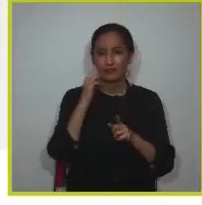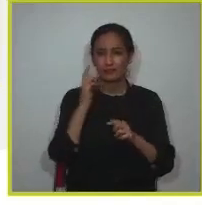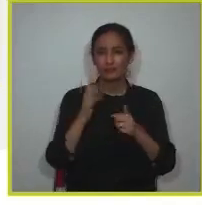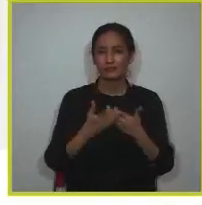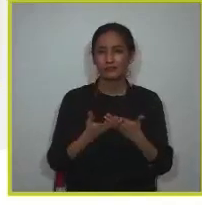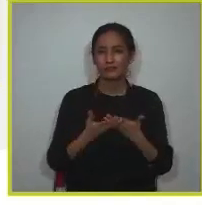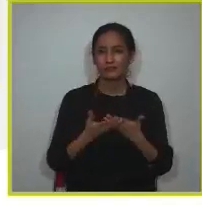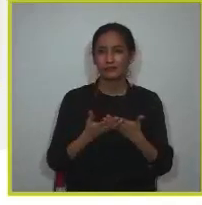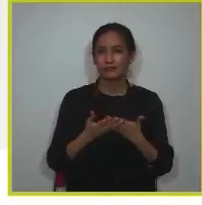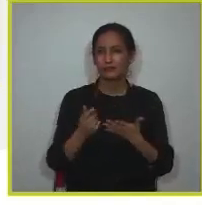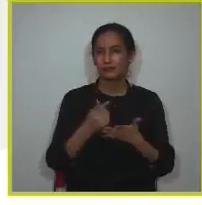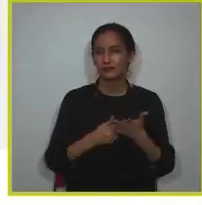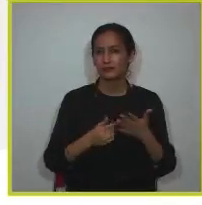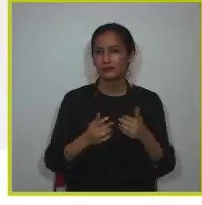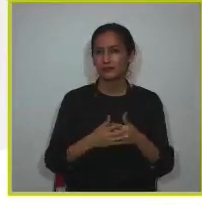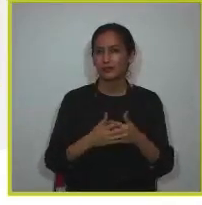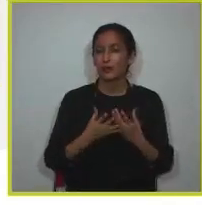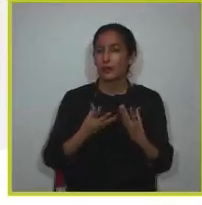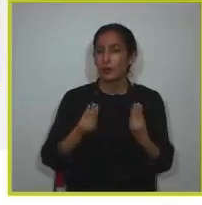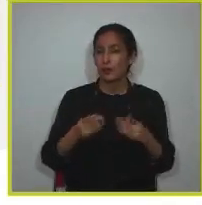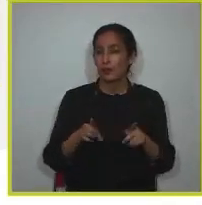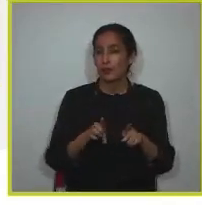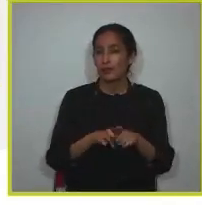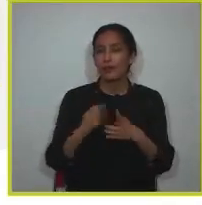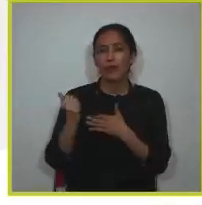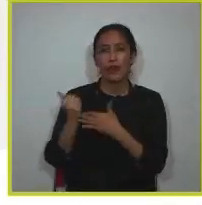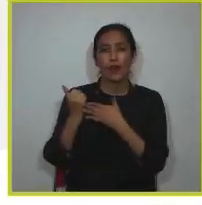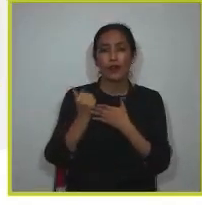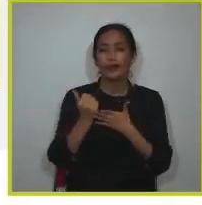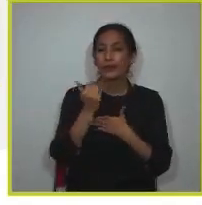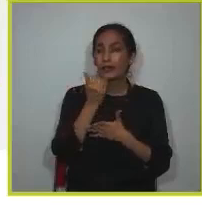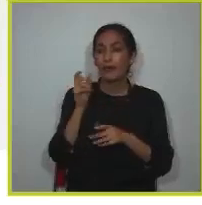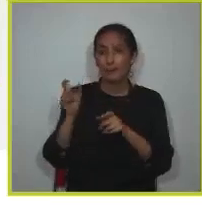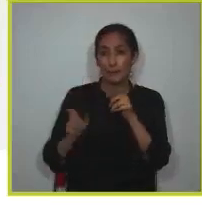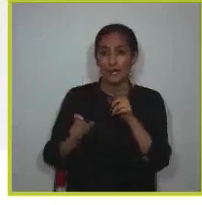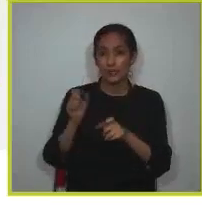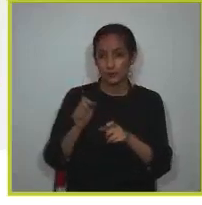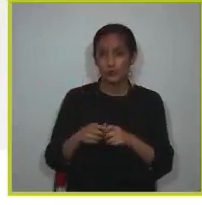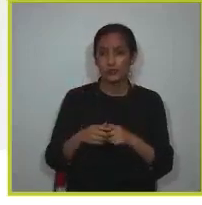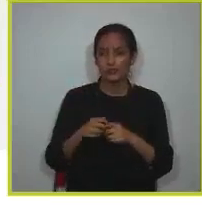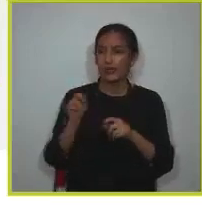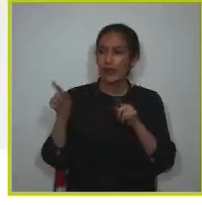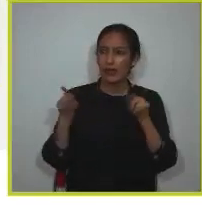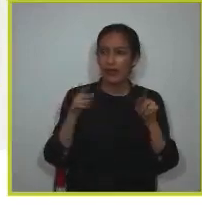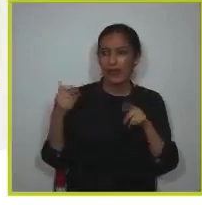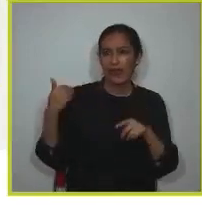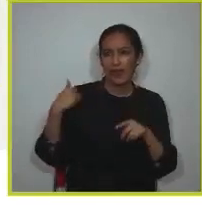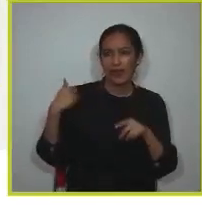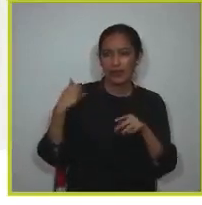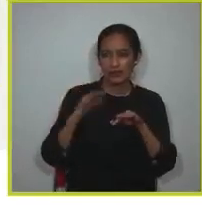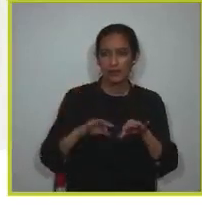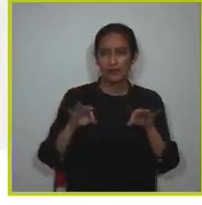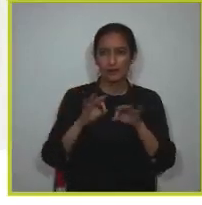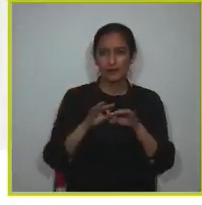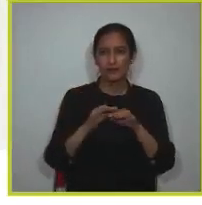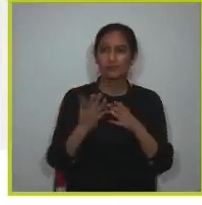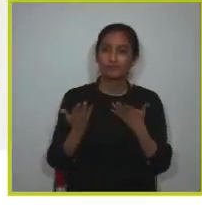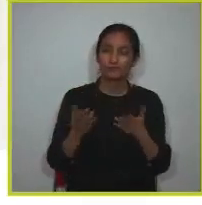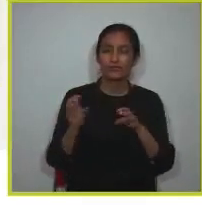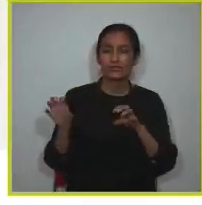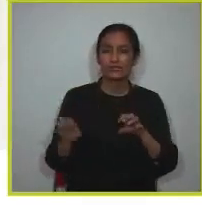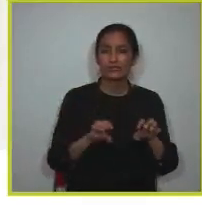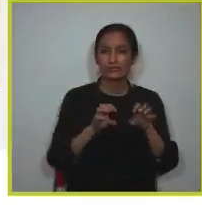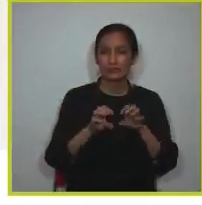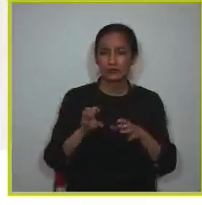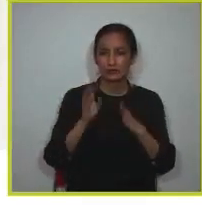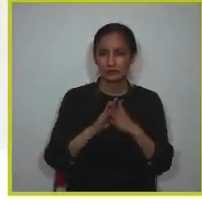que podríamos tener la ayuda de los ciudadanos para encontrar este problema Entonces diseñamos una herramienta que